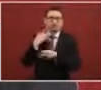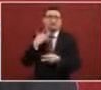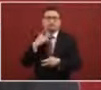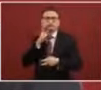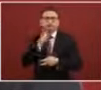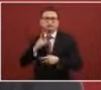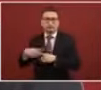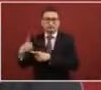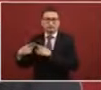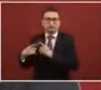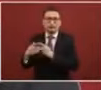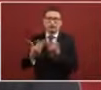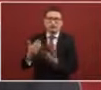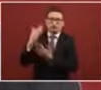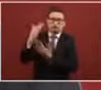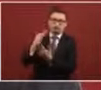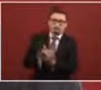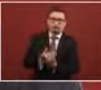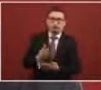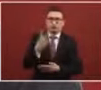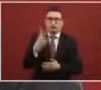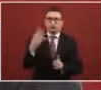se redujo a 4,000,